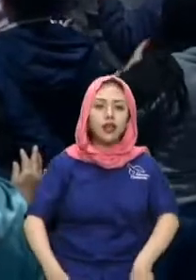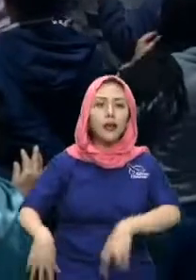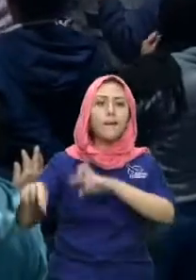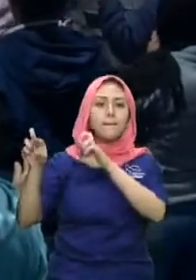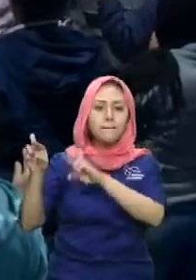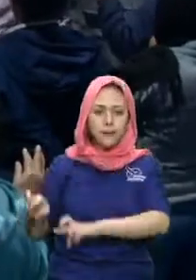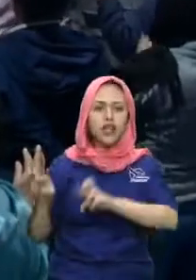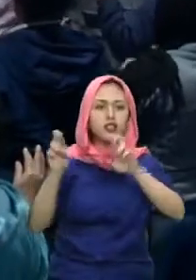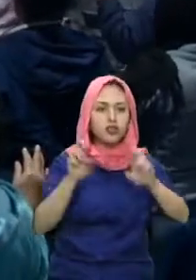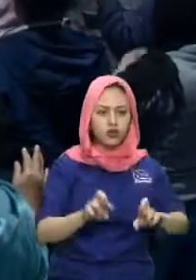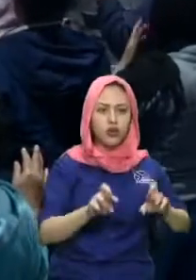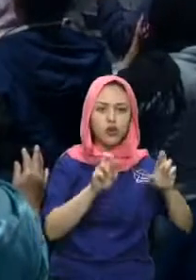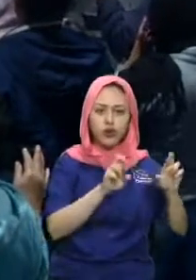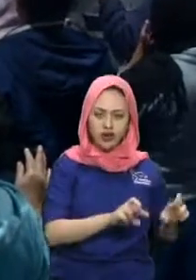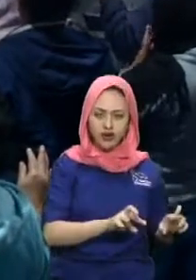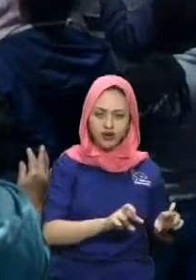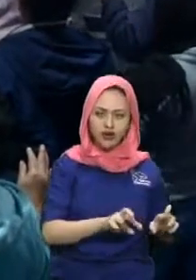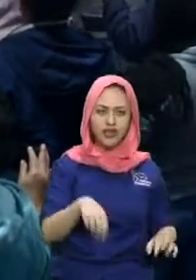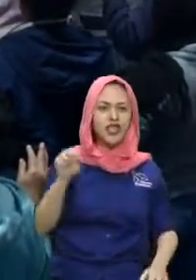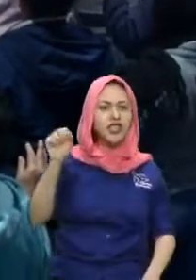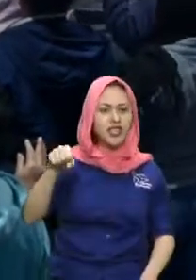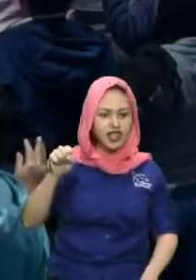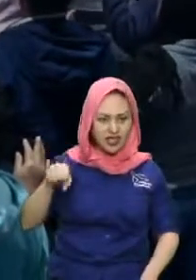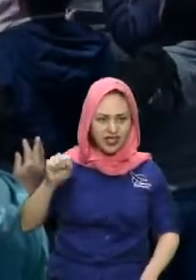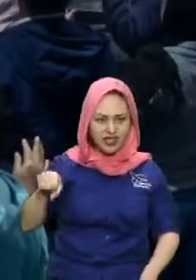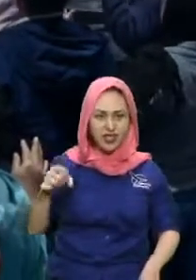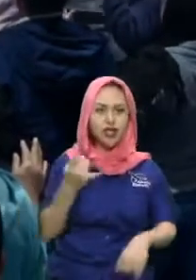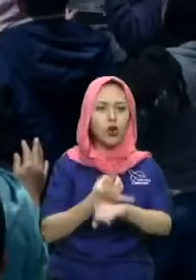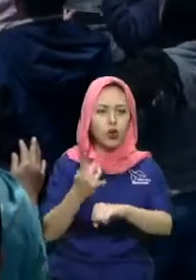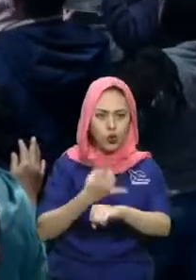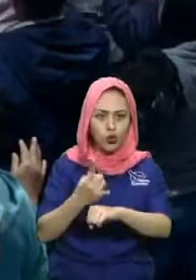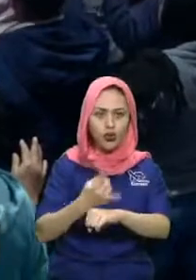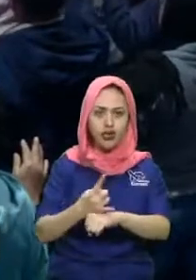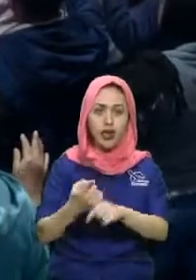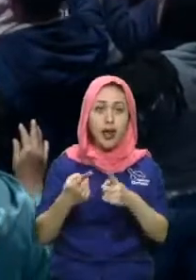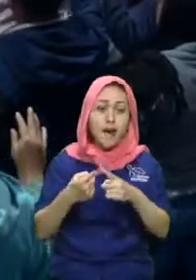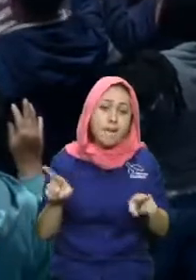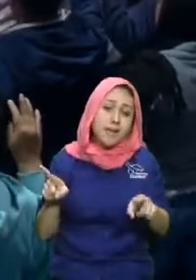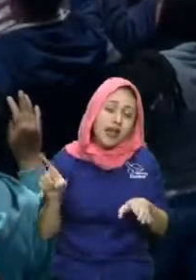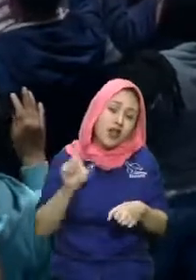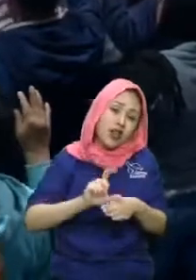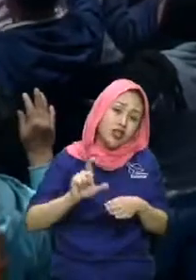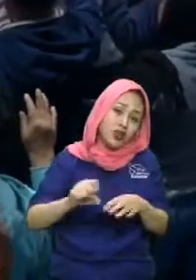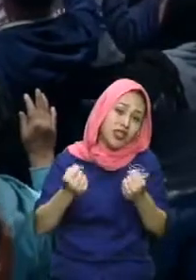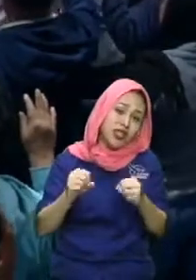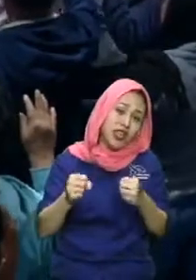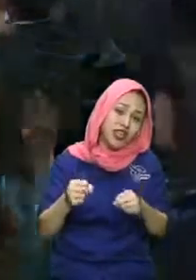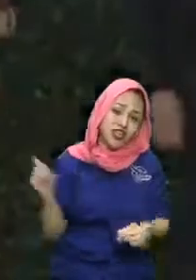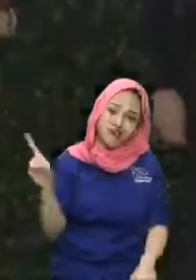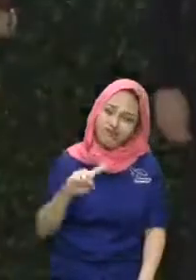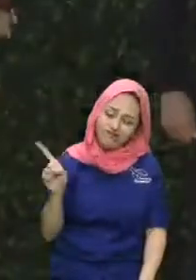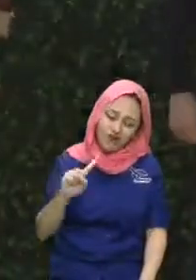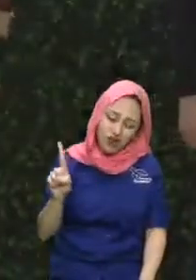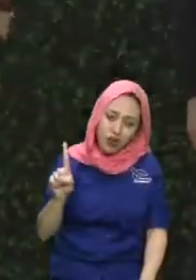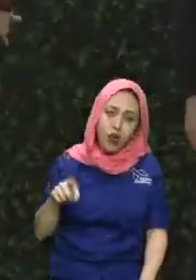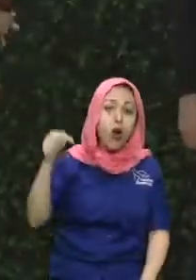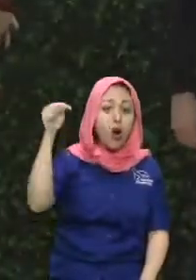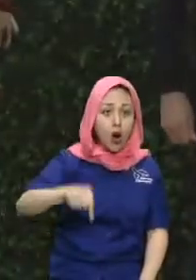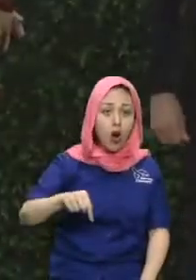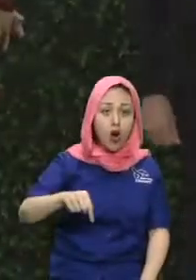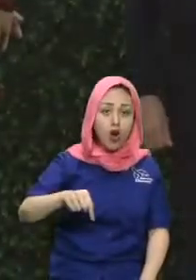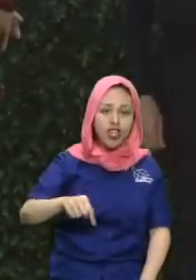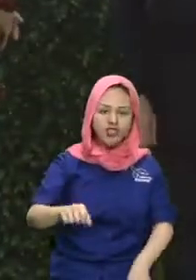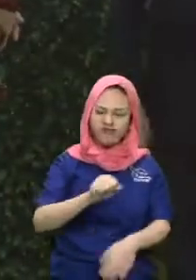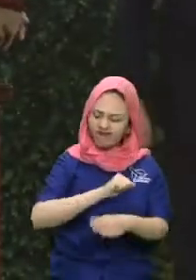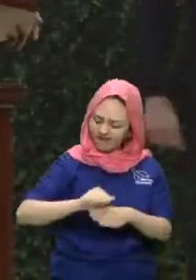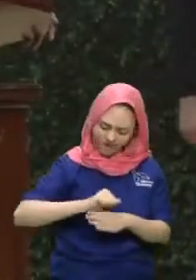útil, pero sus acciones eran de un inútil. En el nombre de Jesús, hoy se borra eso. Si en tu casa te